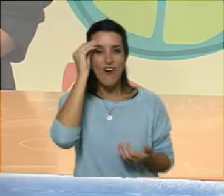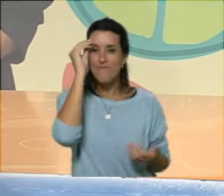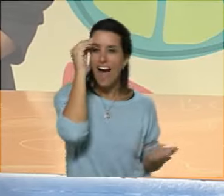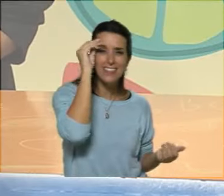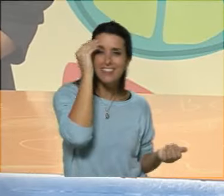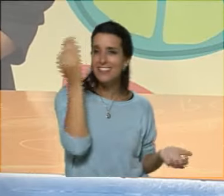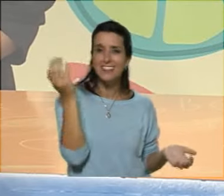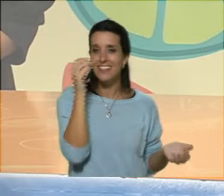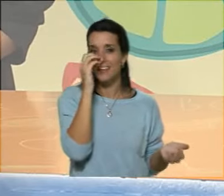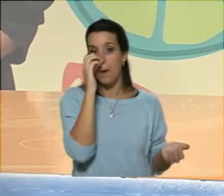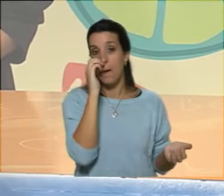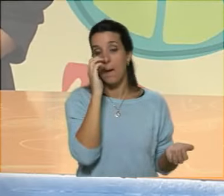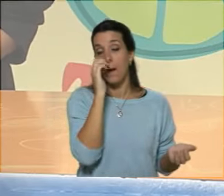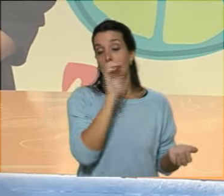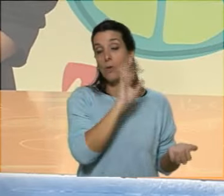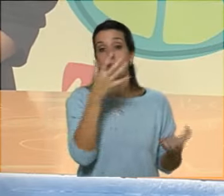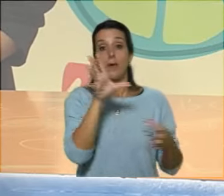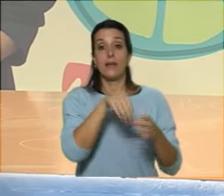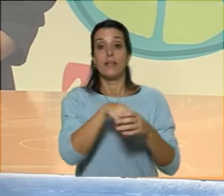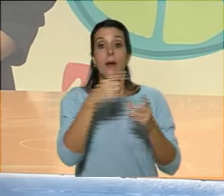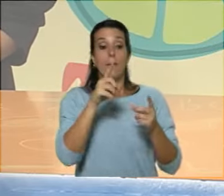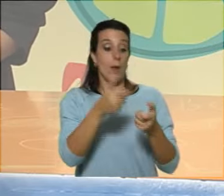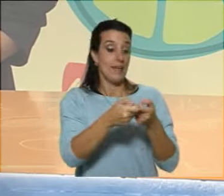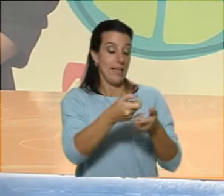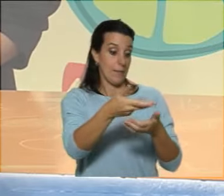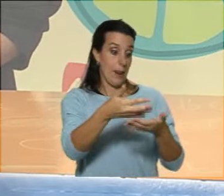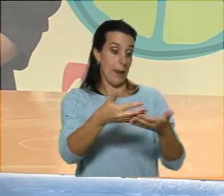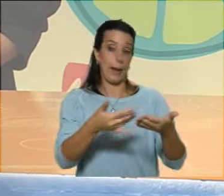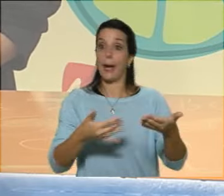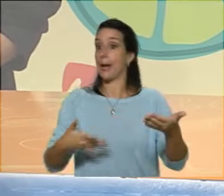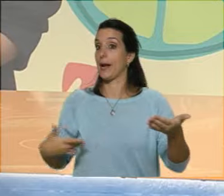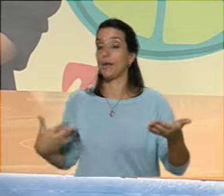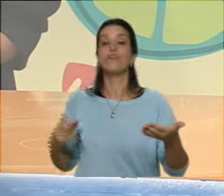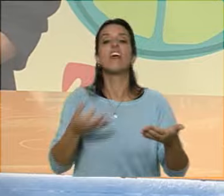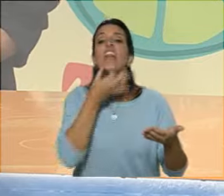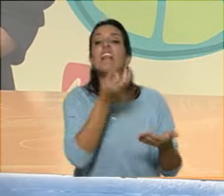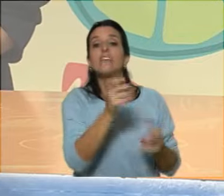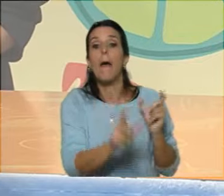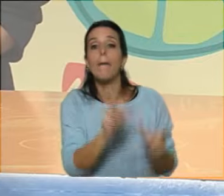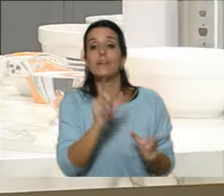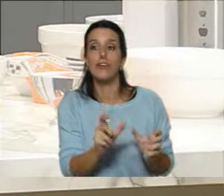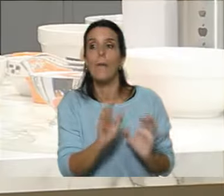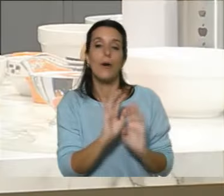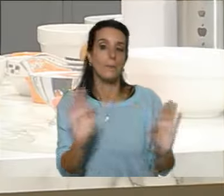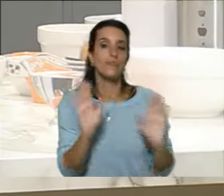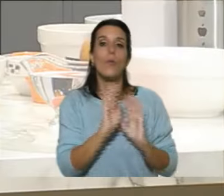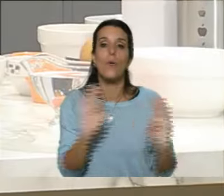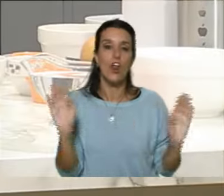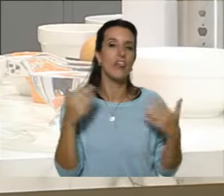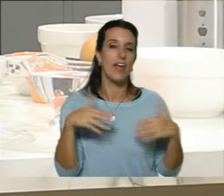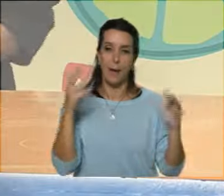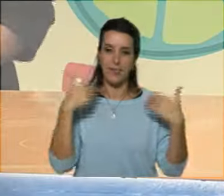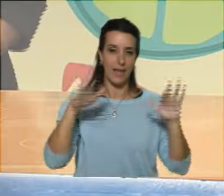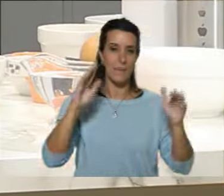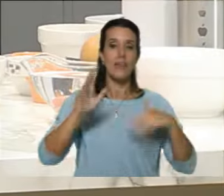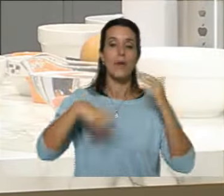todo canciones románticas. Yo no me quiero meter más, pero la verdad es que la cantidad de mensajes. ¿Qué dice la gente? Todo, pero no quiero. Bueno, dale, déjame hacer esto y después. Y